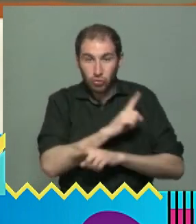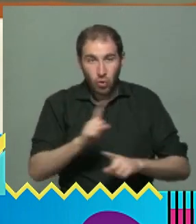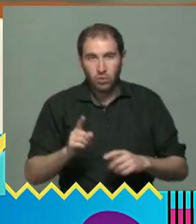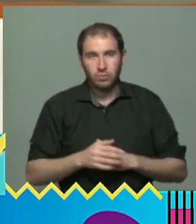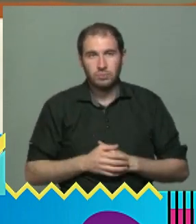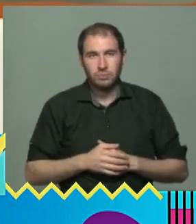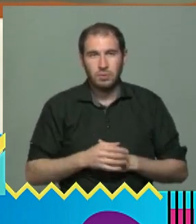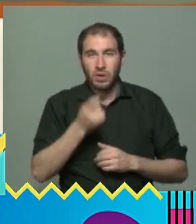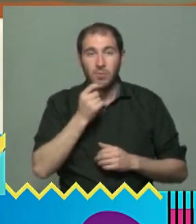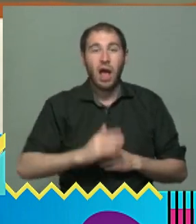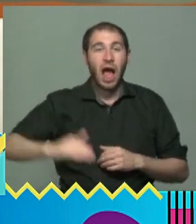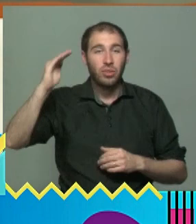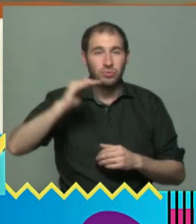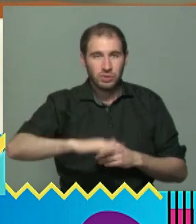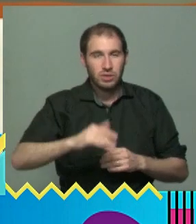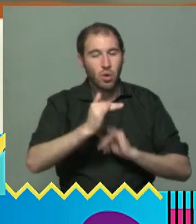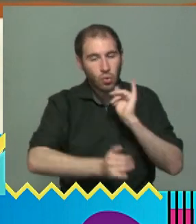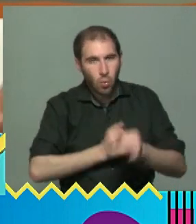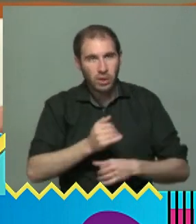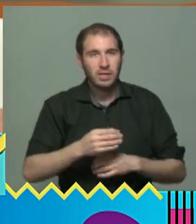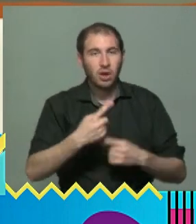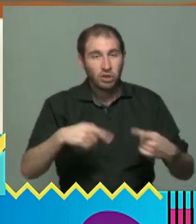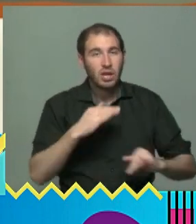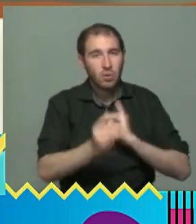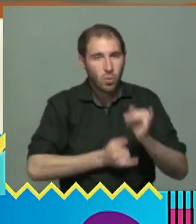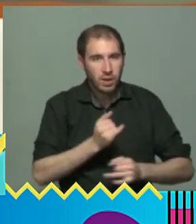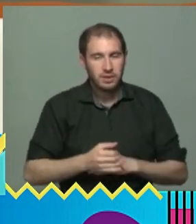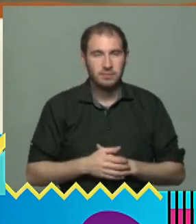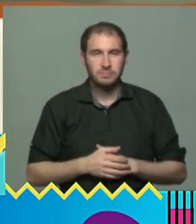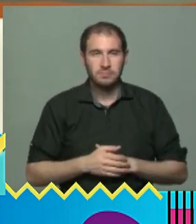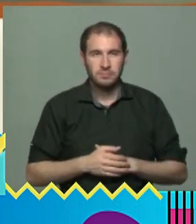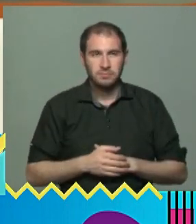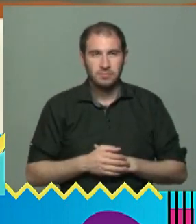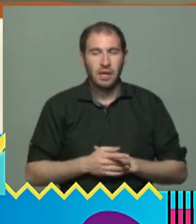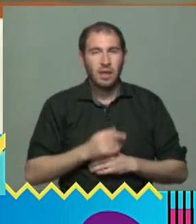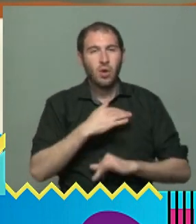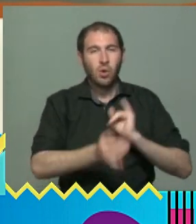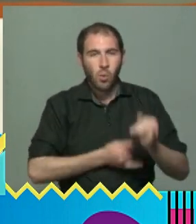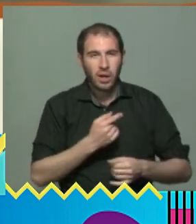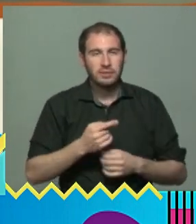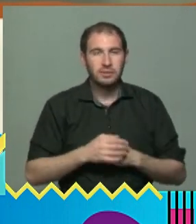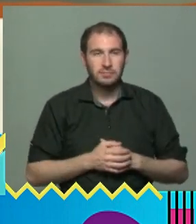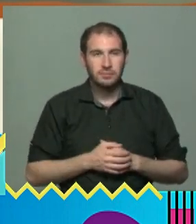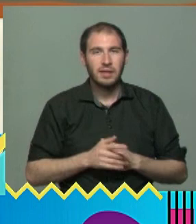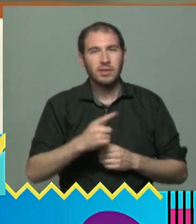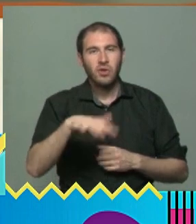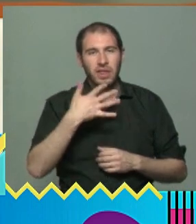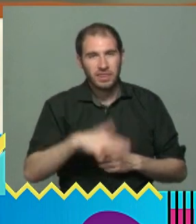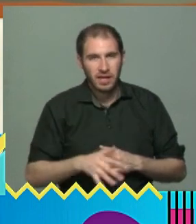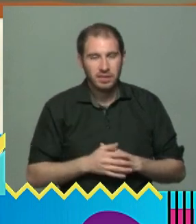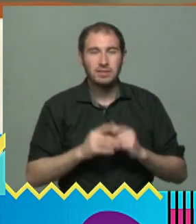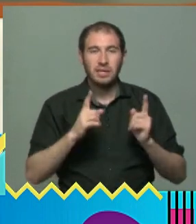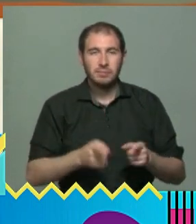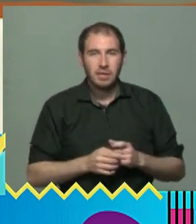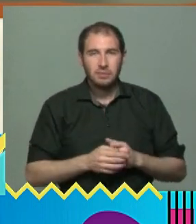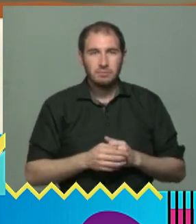O sea, si el adulto al niño le explica las cosas, ¿no? Exactamente, y realmente les habla desde su entendimiento y viendo también